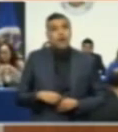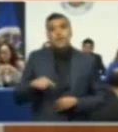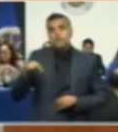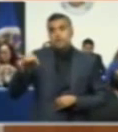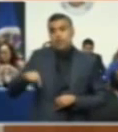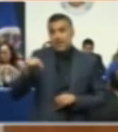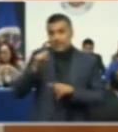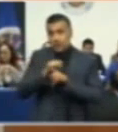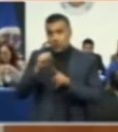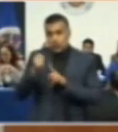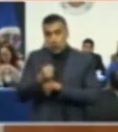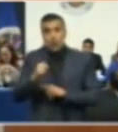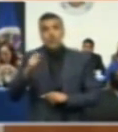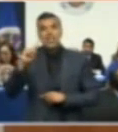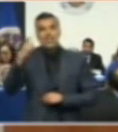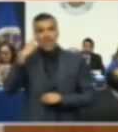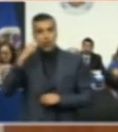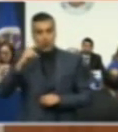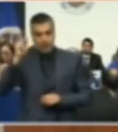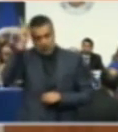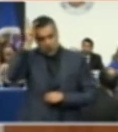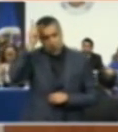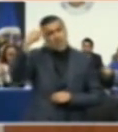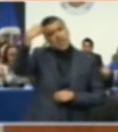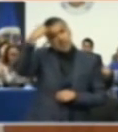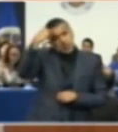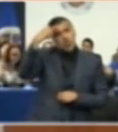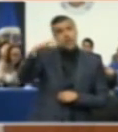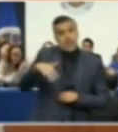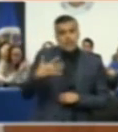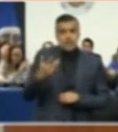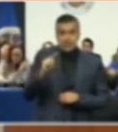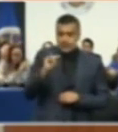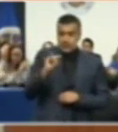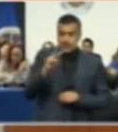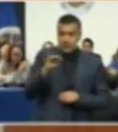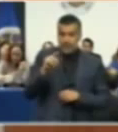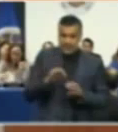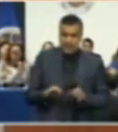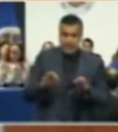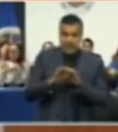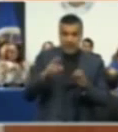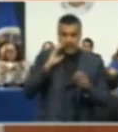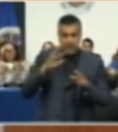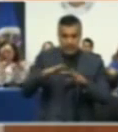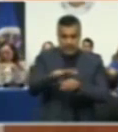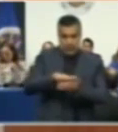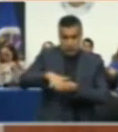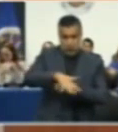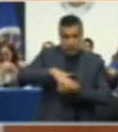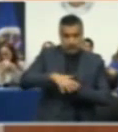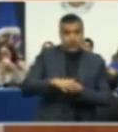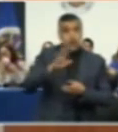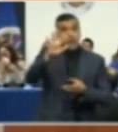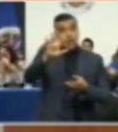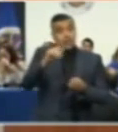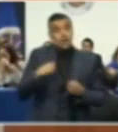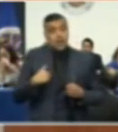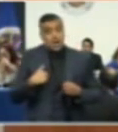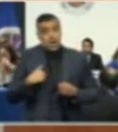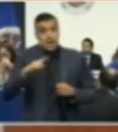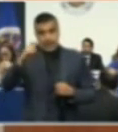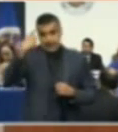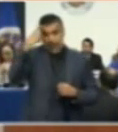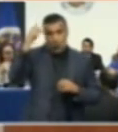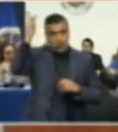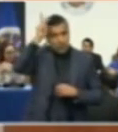esta situación del Estado peruano creemos que es más o menos típica en la región. Es decir, el Estado